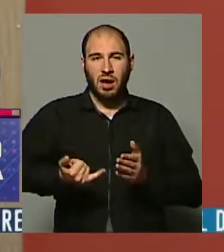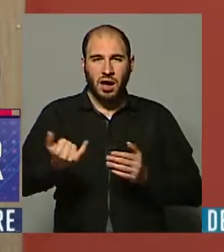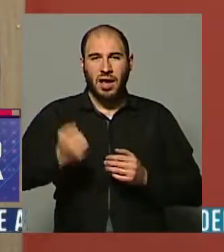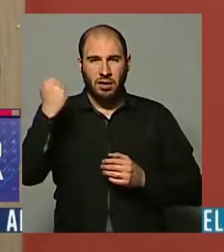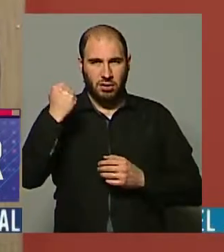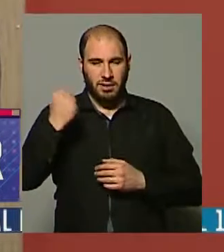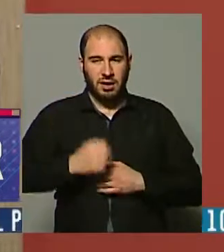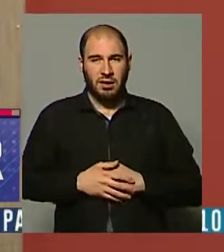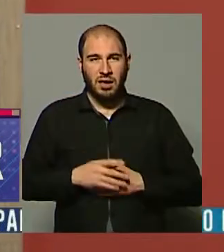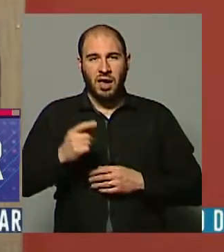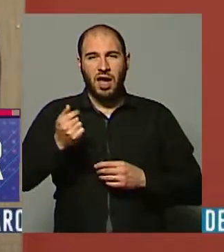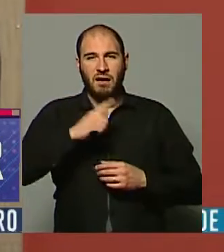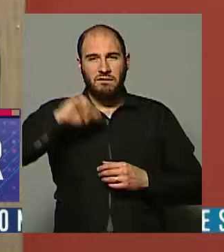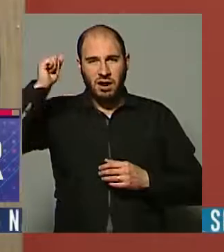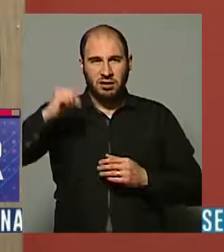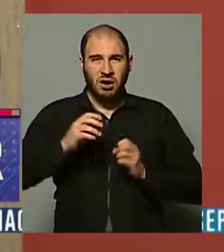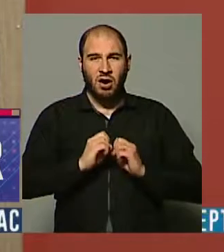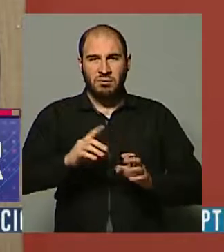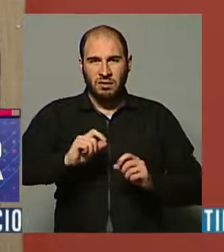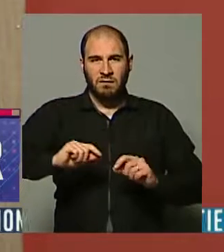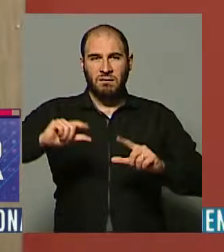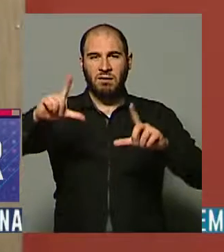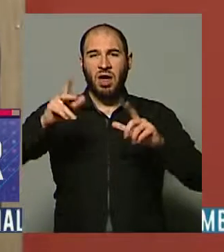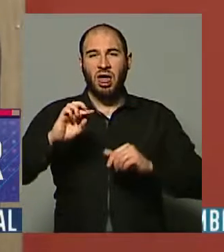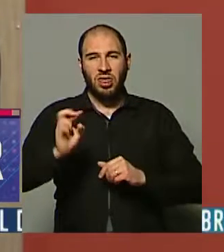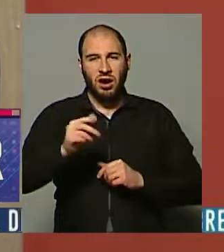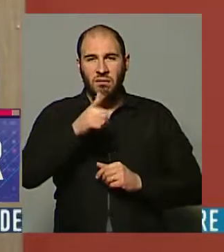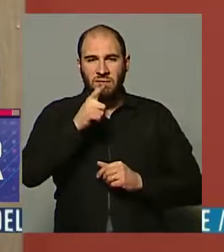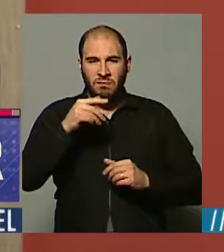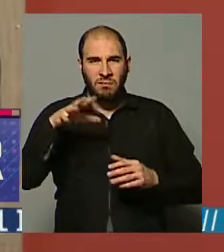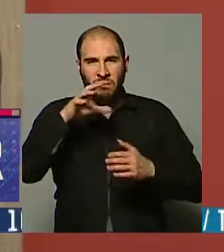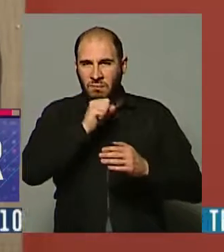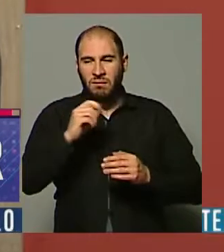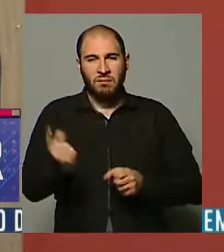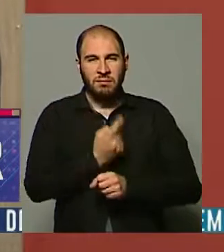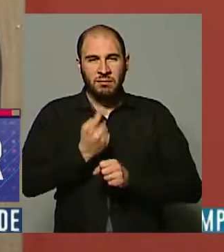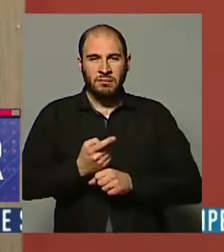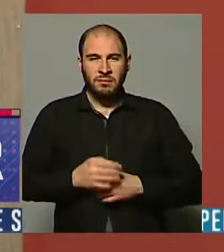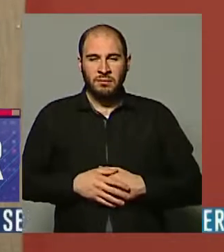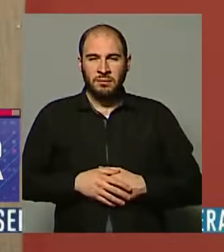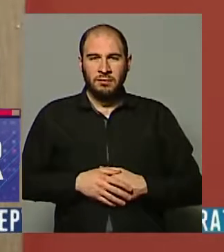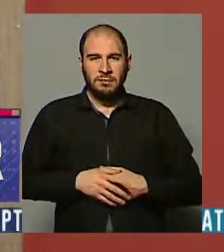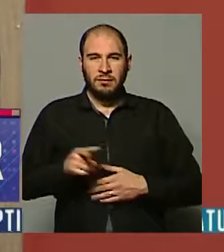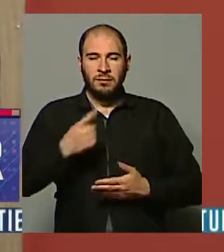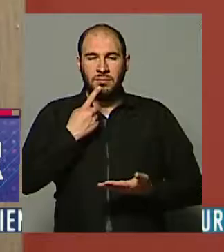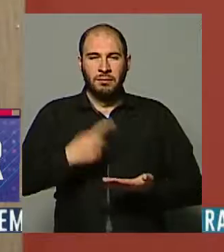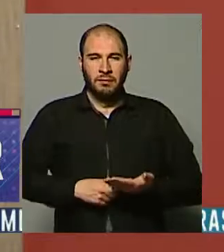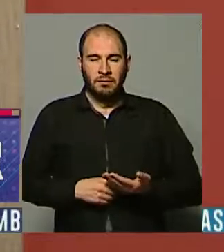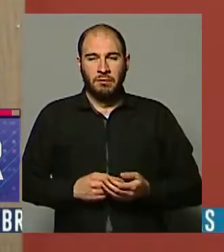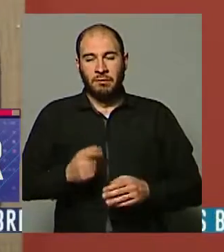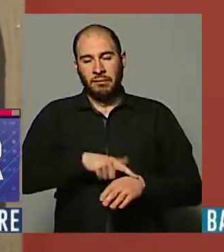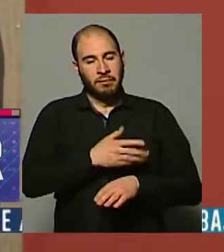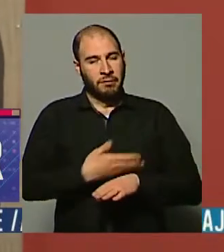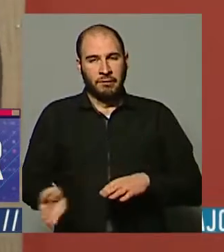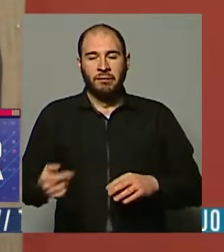la economía, con los niveles de inflación que empezaban a subir y con un dólar que parecía incontrolable. Entonces se toma esta decisión que llega